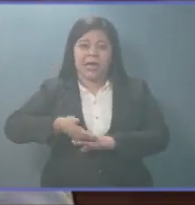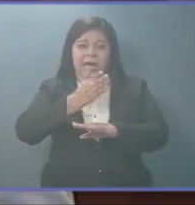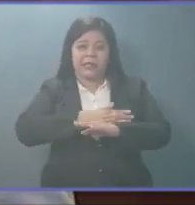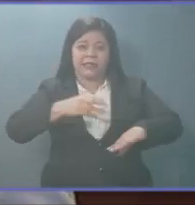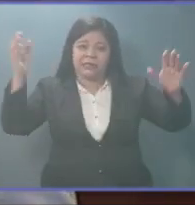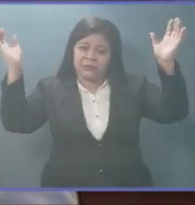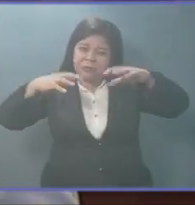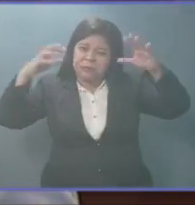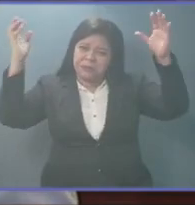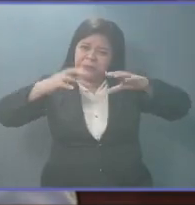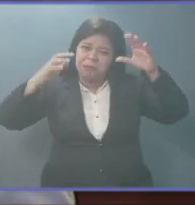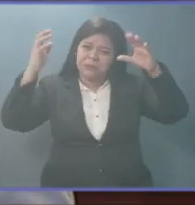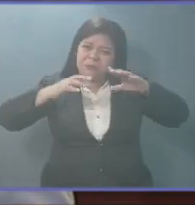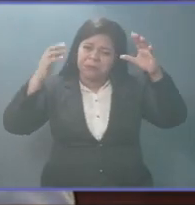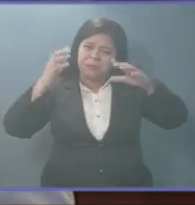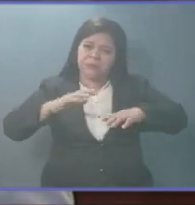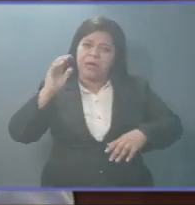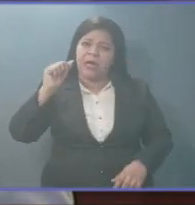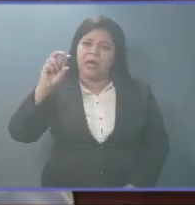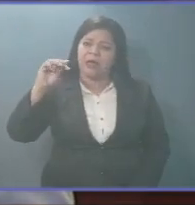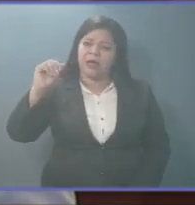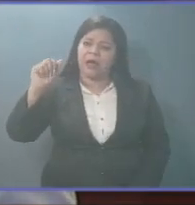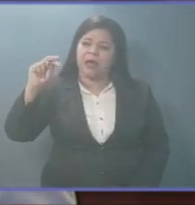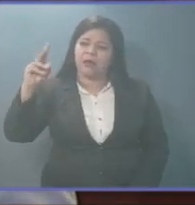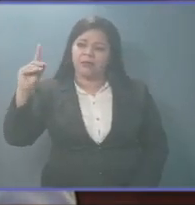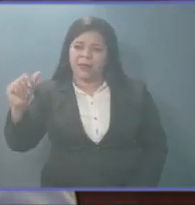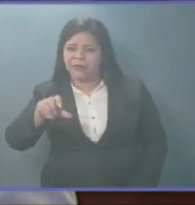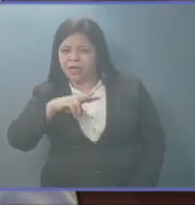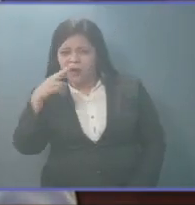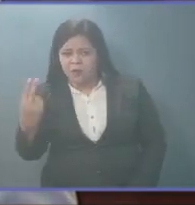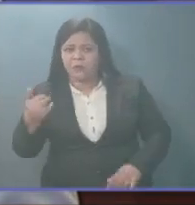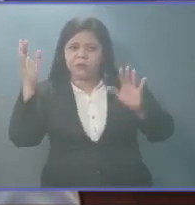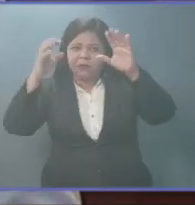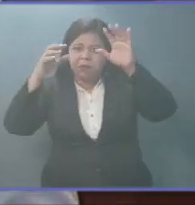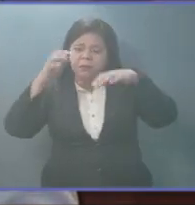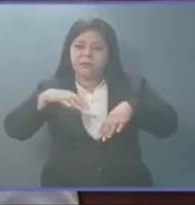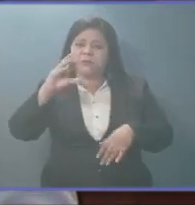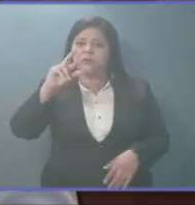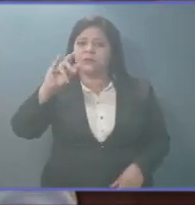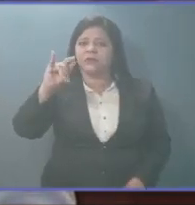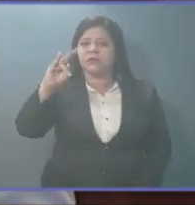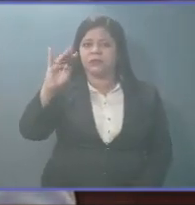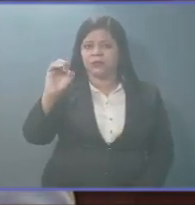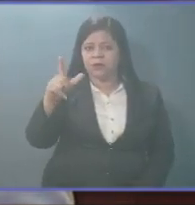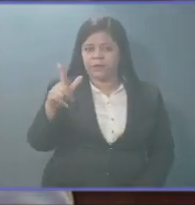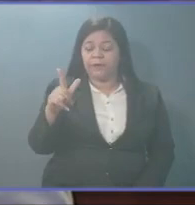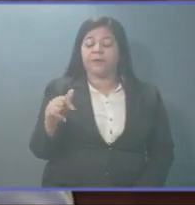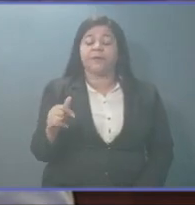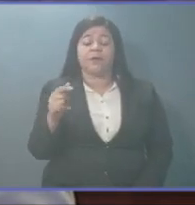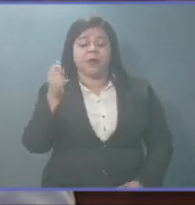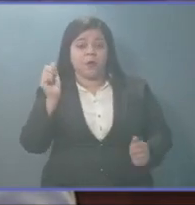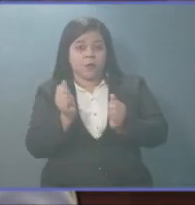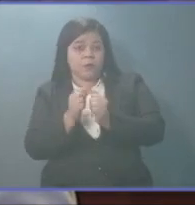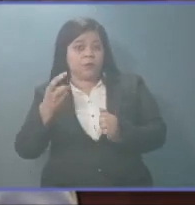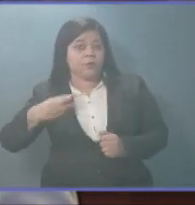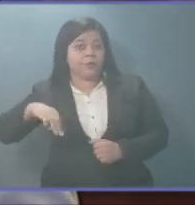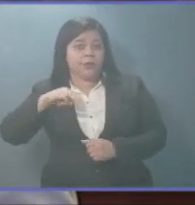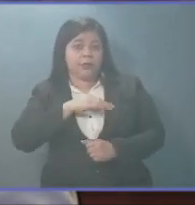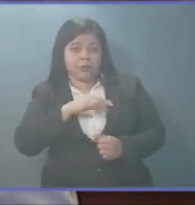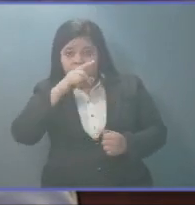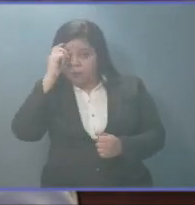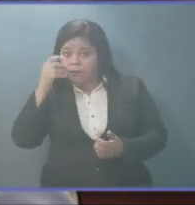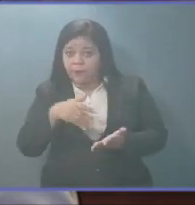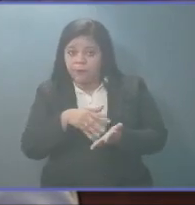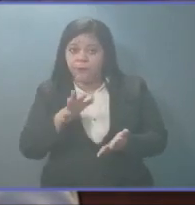y Cristóbal azotaron nuestro territorio nacional. Junto al Ministro de Obras Públicas, acudimos al auxilio de la